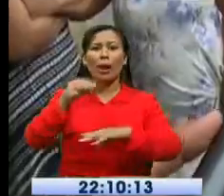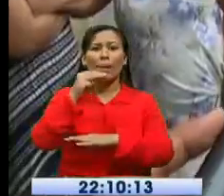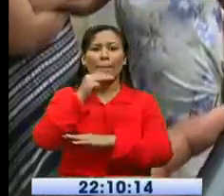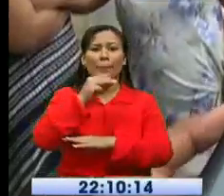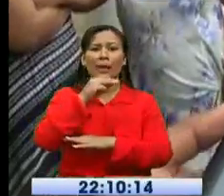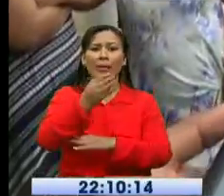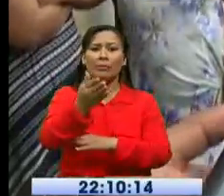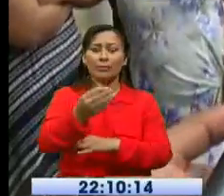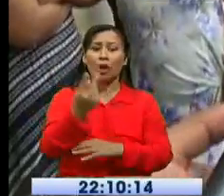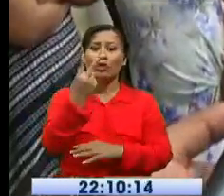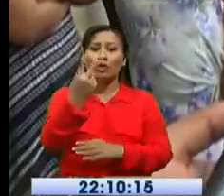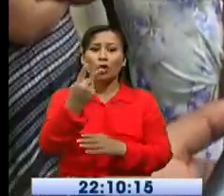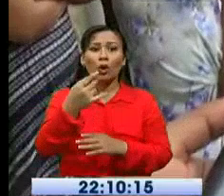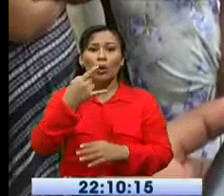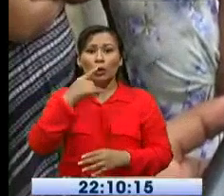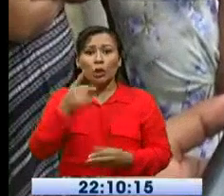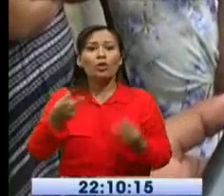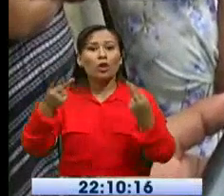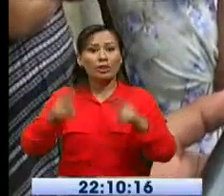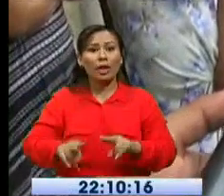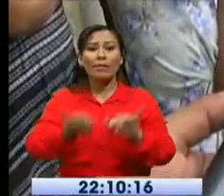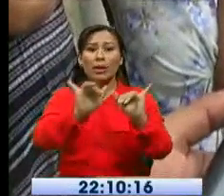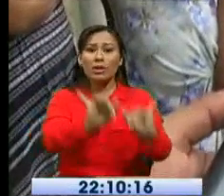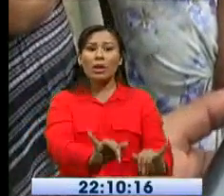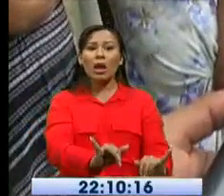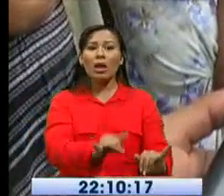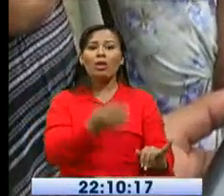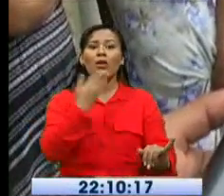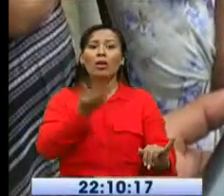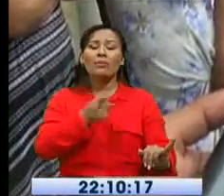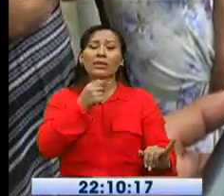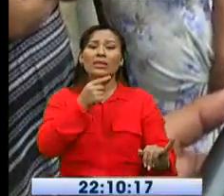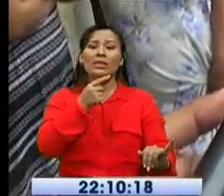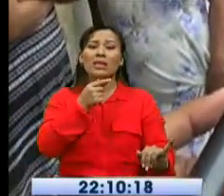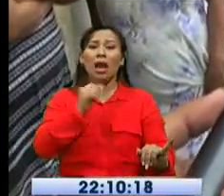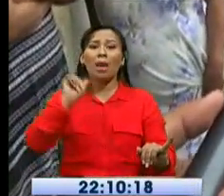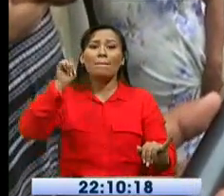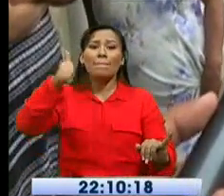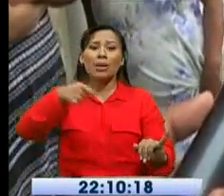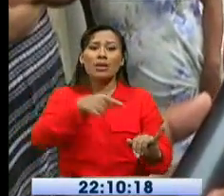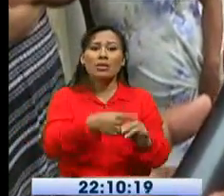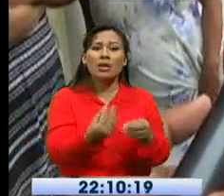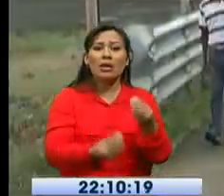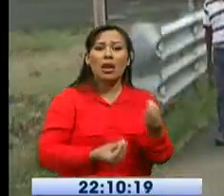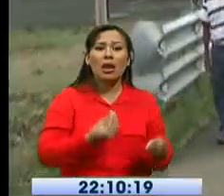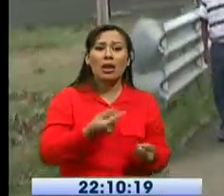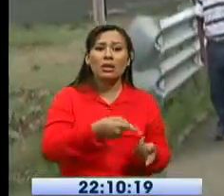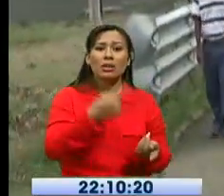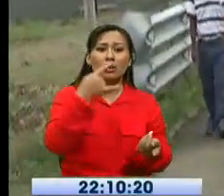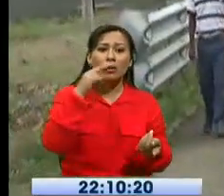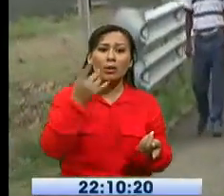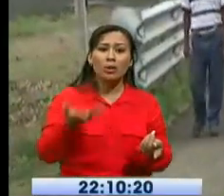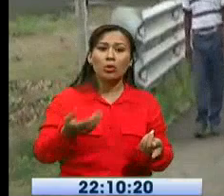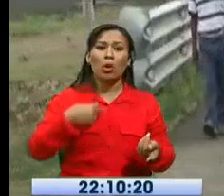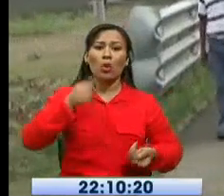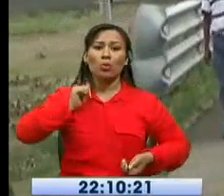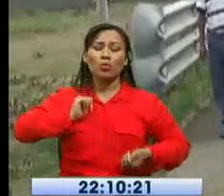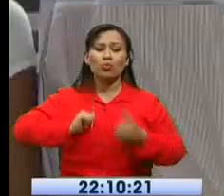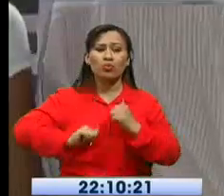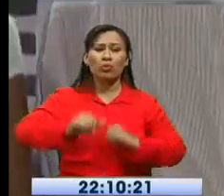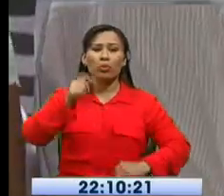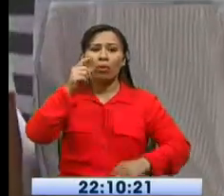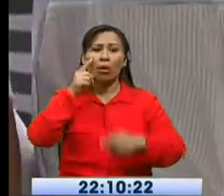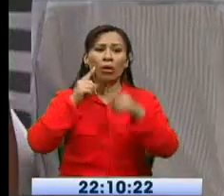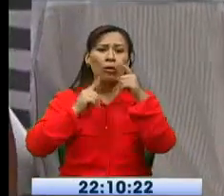Va dejando 2 niños inocentes, que los va dejando abandonados, que no sabemos el día de mañana qué pasará con esos niños. Y en medio del dolor de toda la